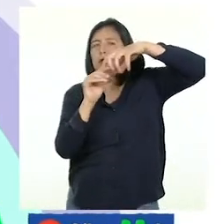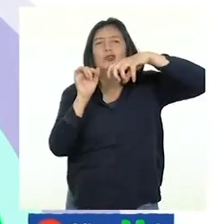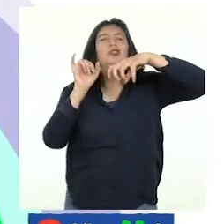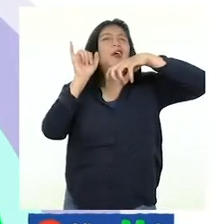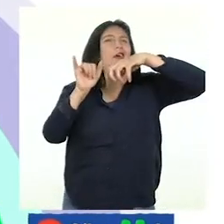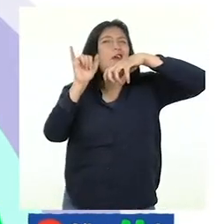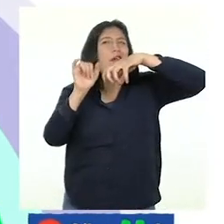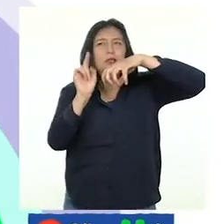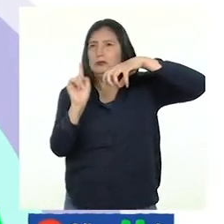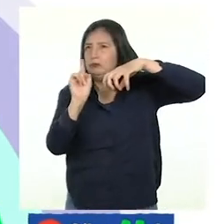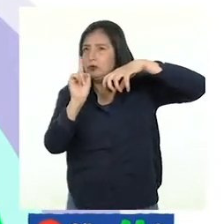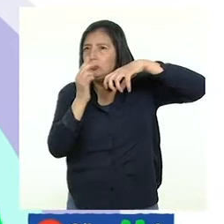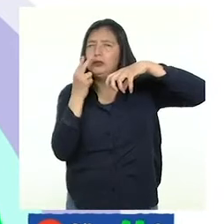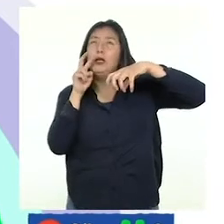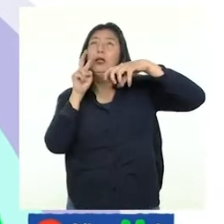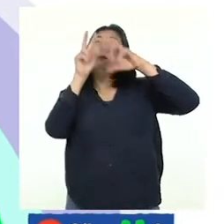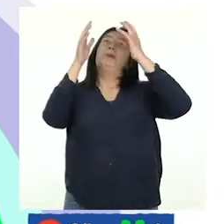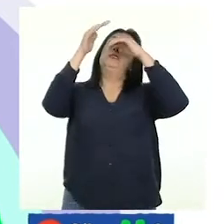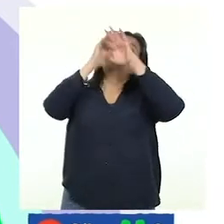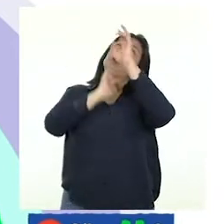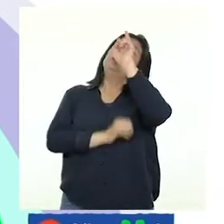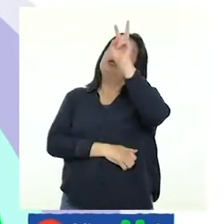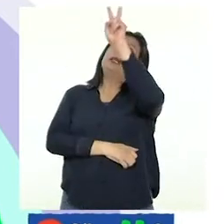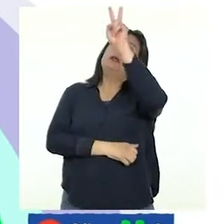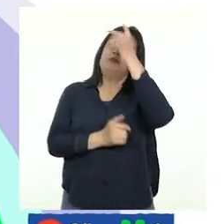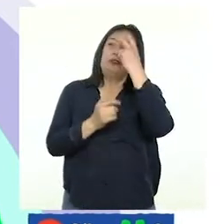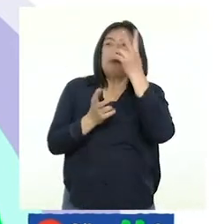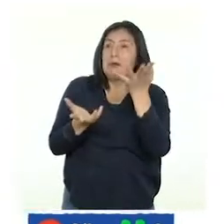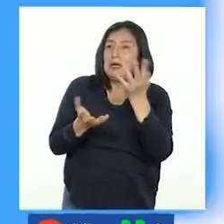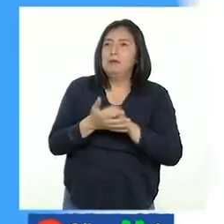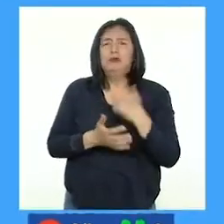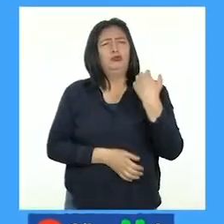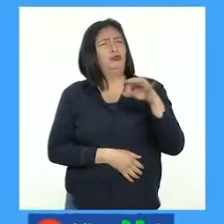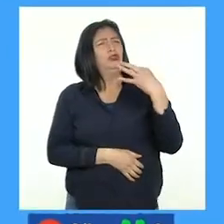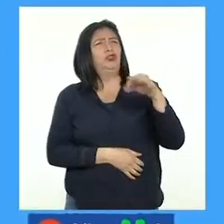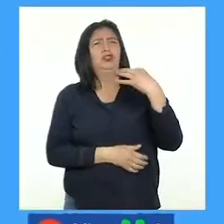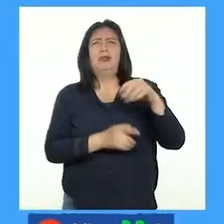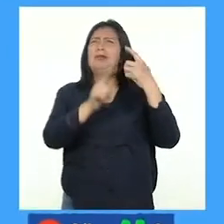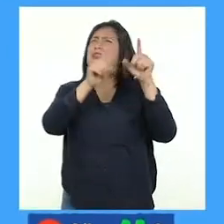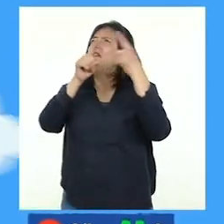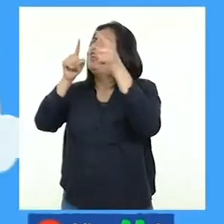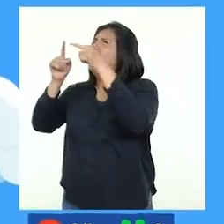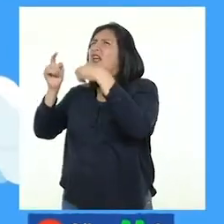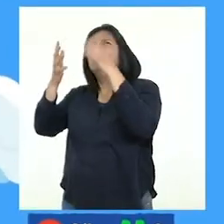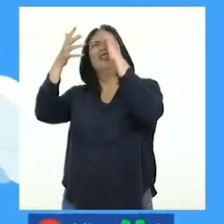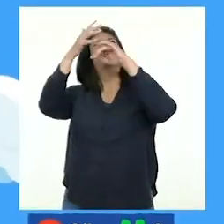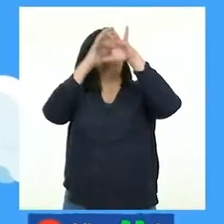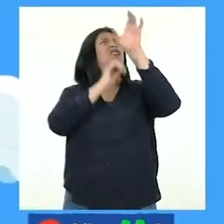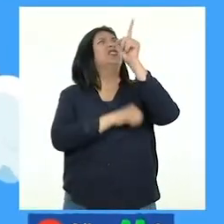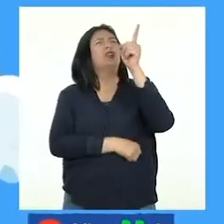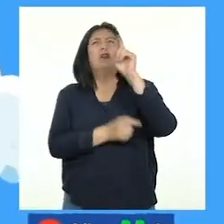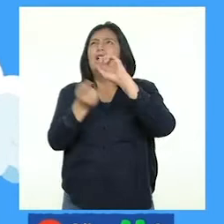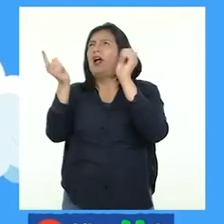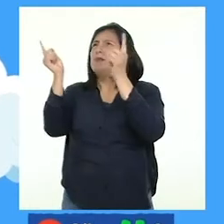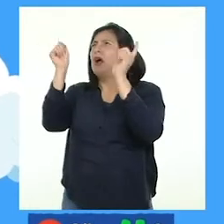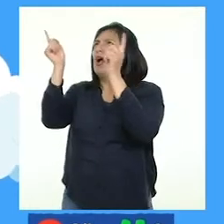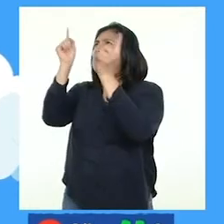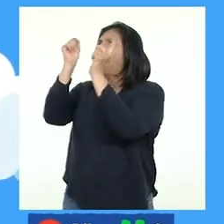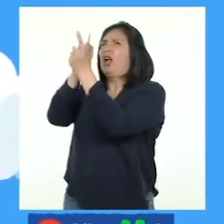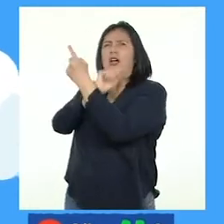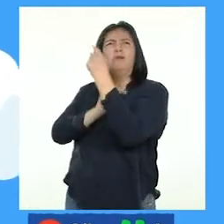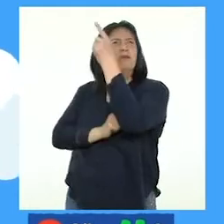estática. Si observamos el cielo, por ejemplo, vemos que siempre está distinto. Todos estos cambios que